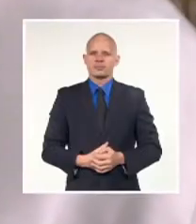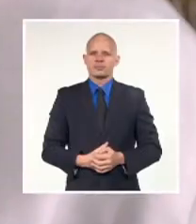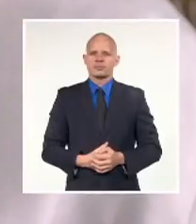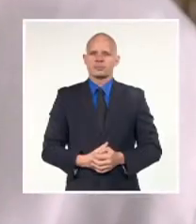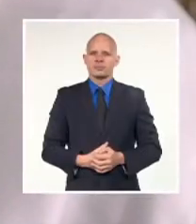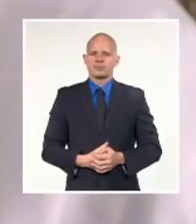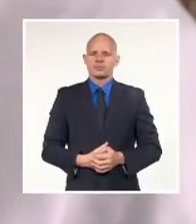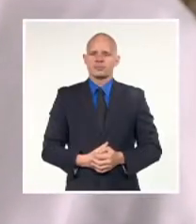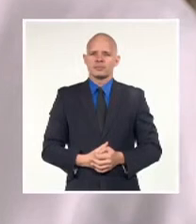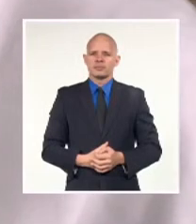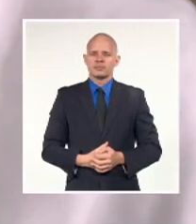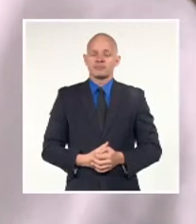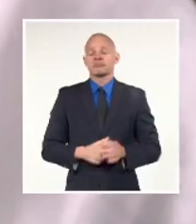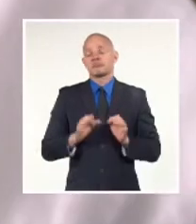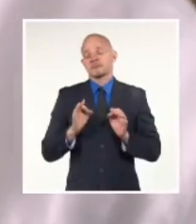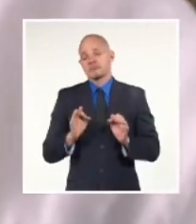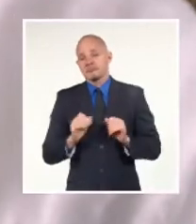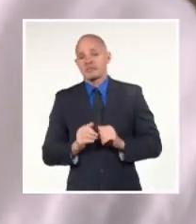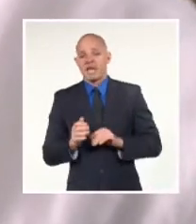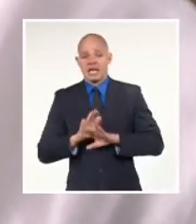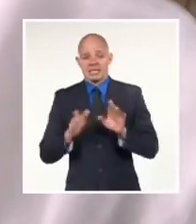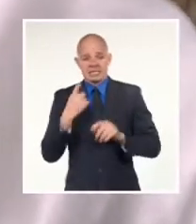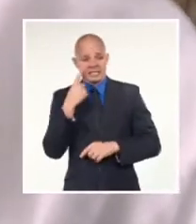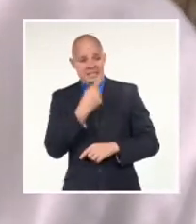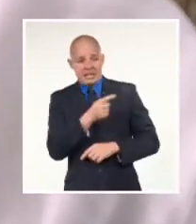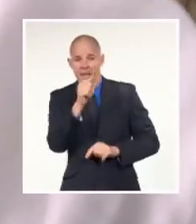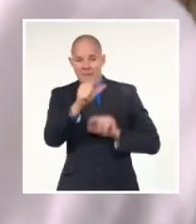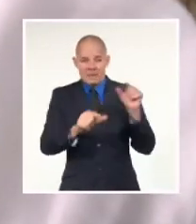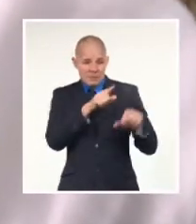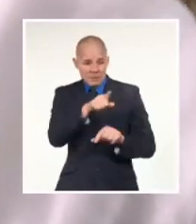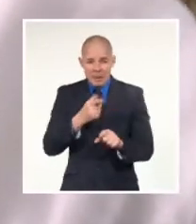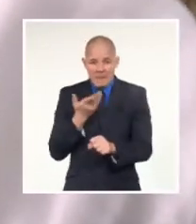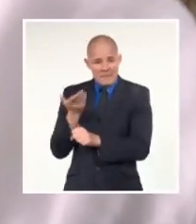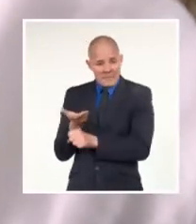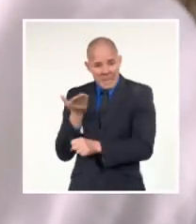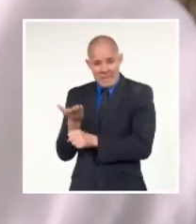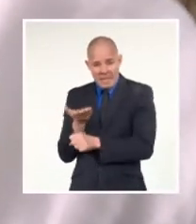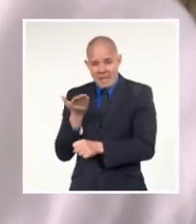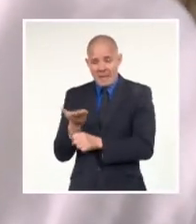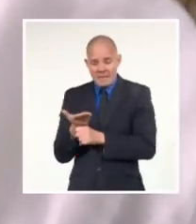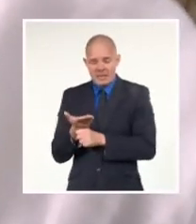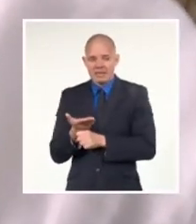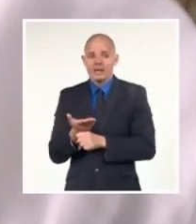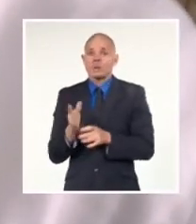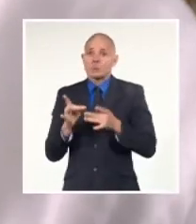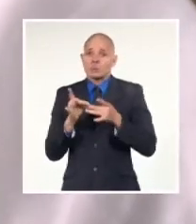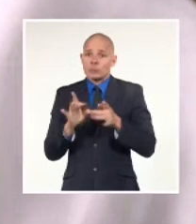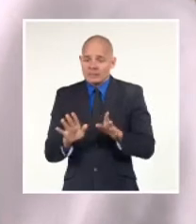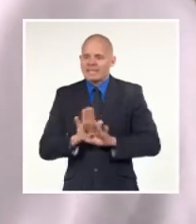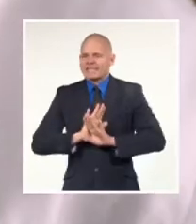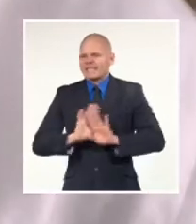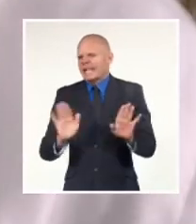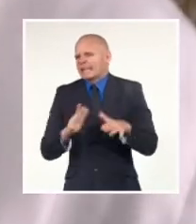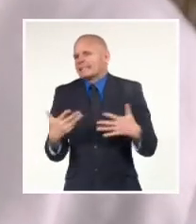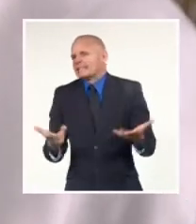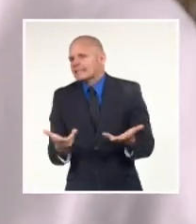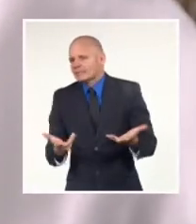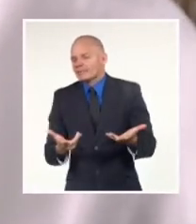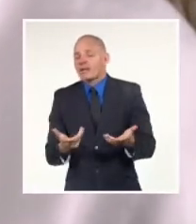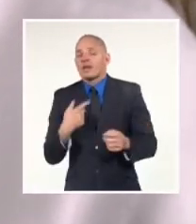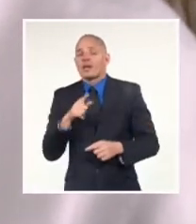Pero gracias a la gente y a un canje que hizo Fidel y el gobierno revolucionario